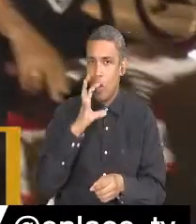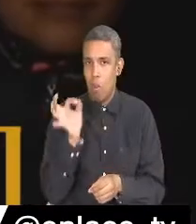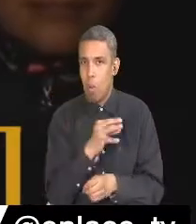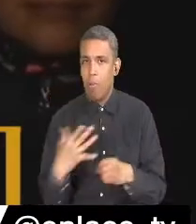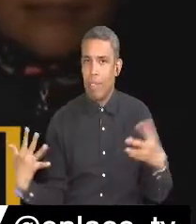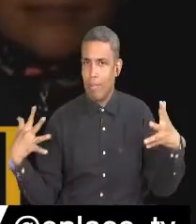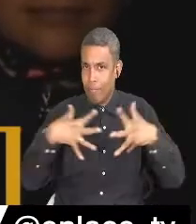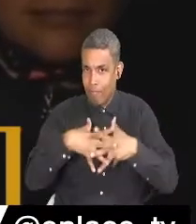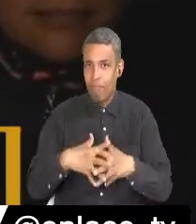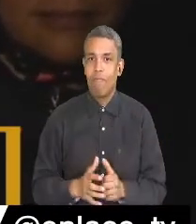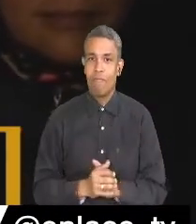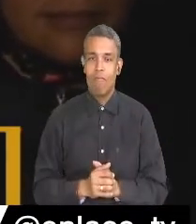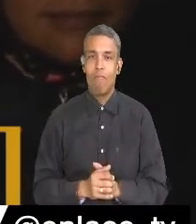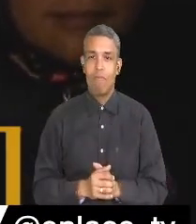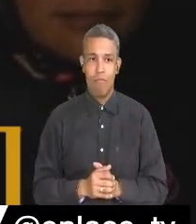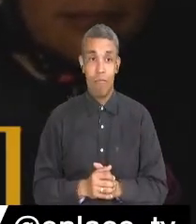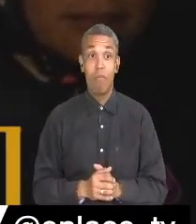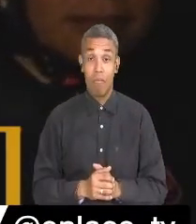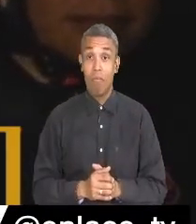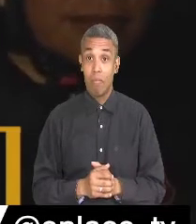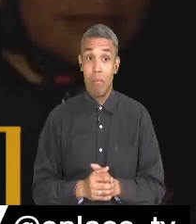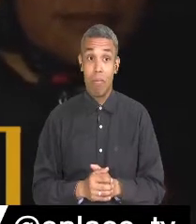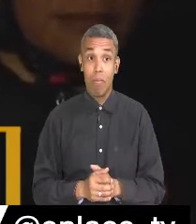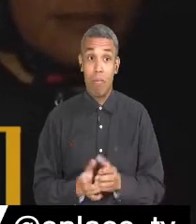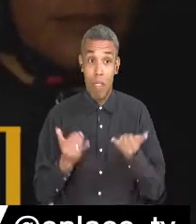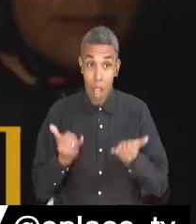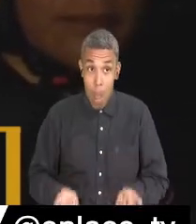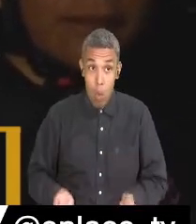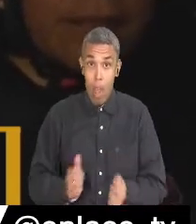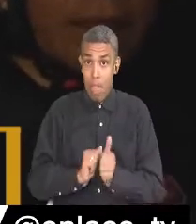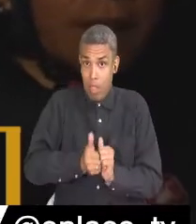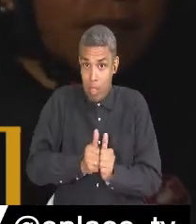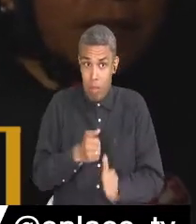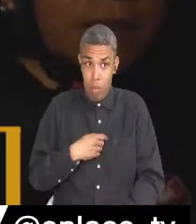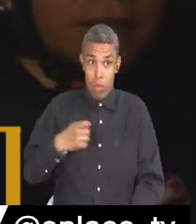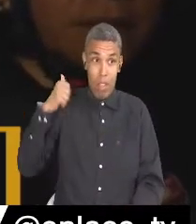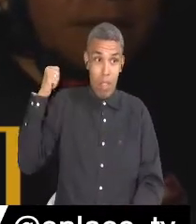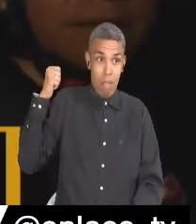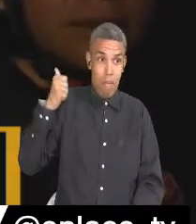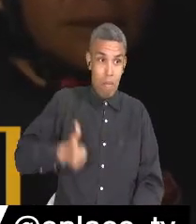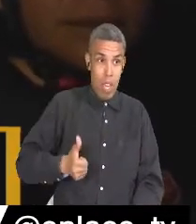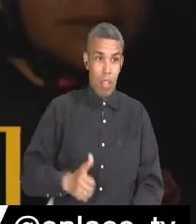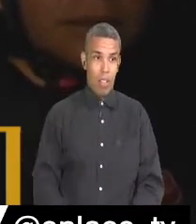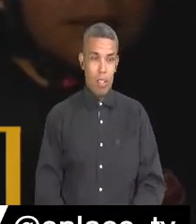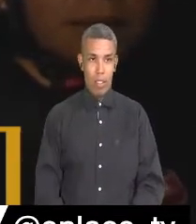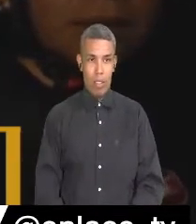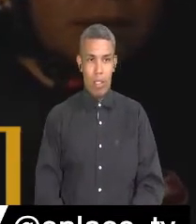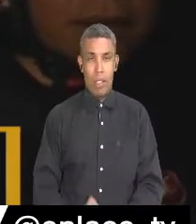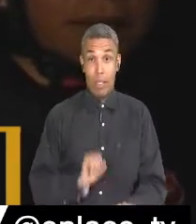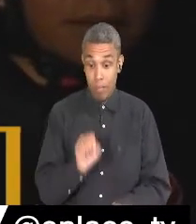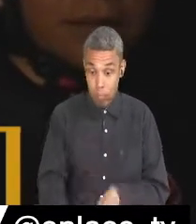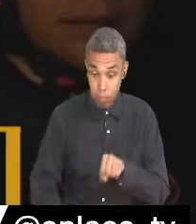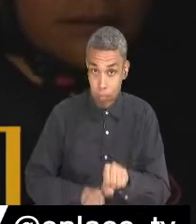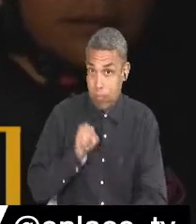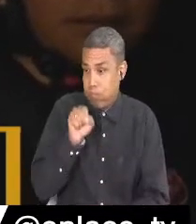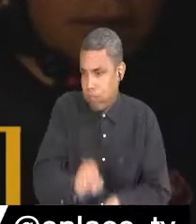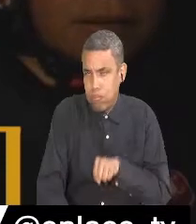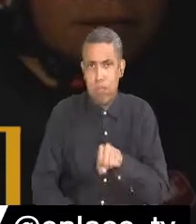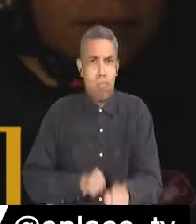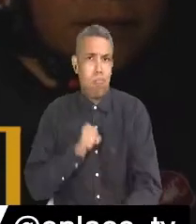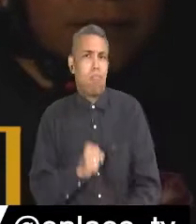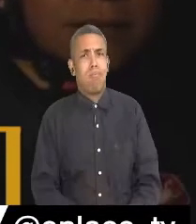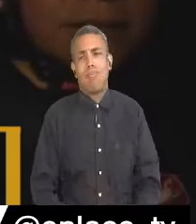es un deporte que está, pues, en este momento, digamos que la gente está muy contagiada y nosotras no podíamos ser la excepción. Disfrutamos